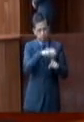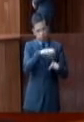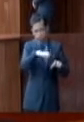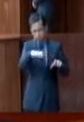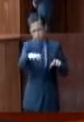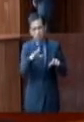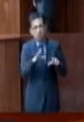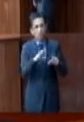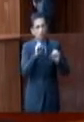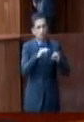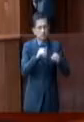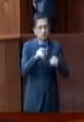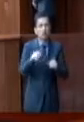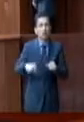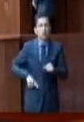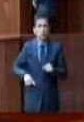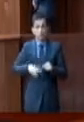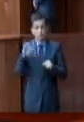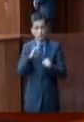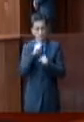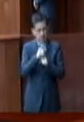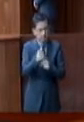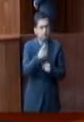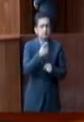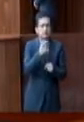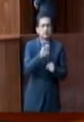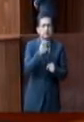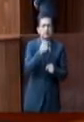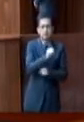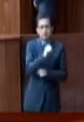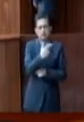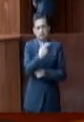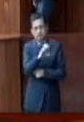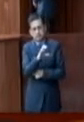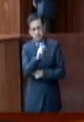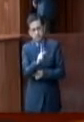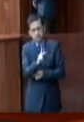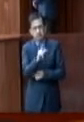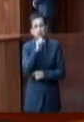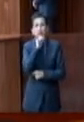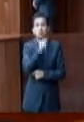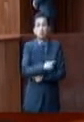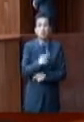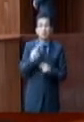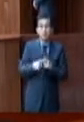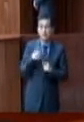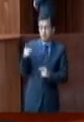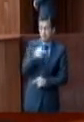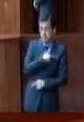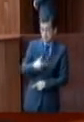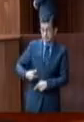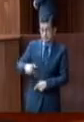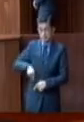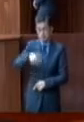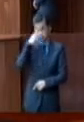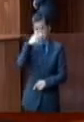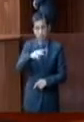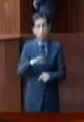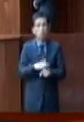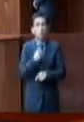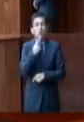secretaria de secretaría de hacienda y crédito público y al propio presidente de la república por